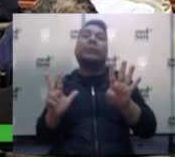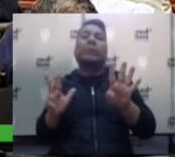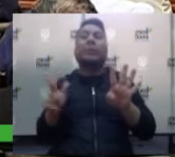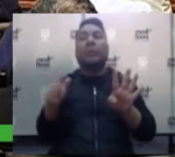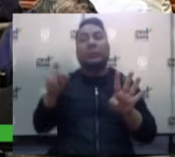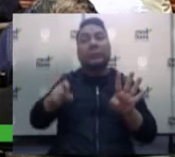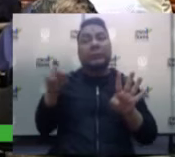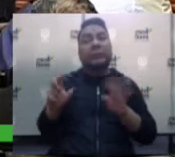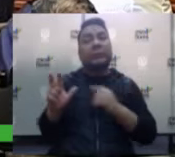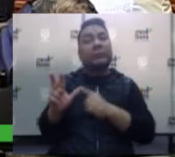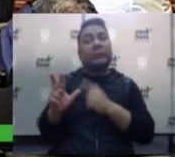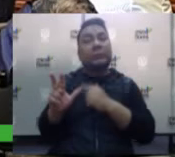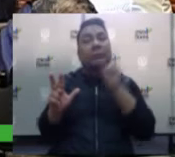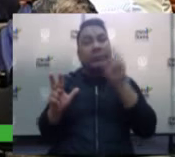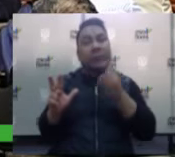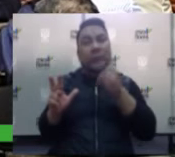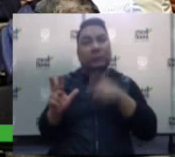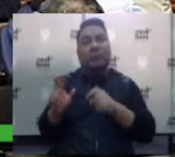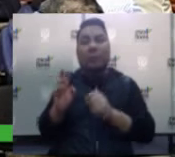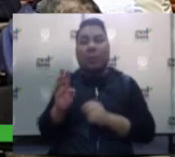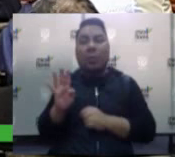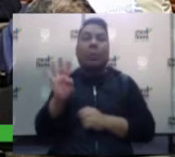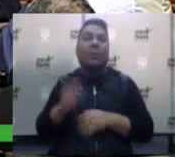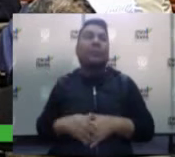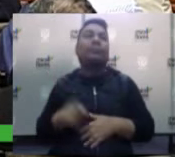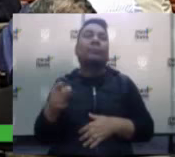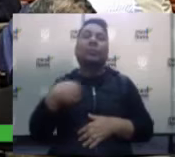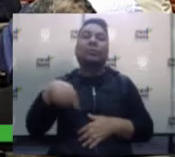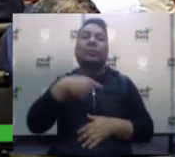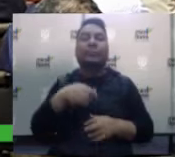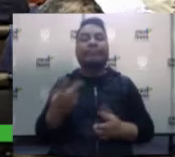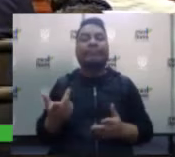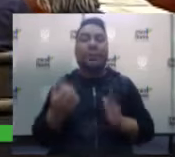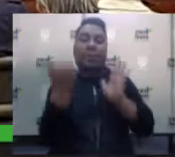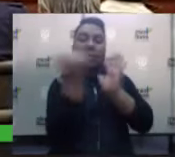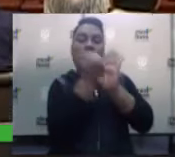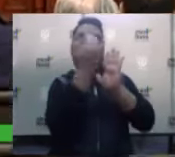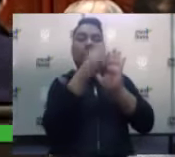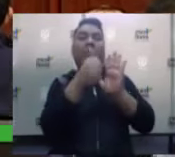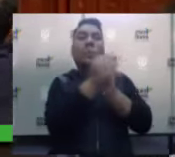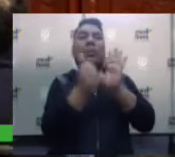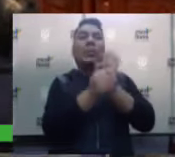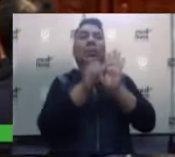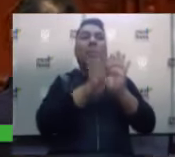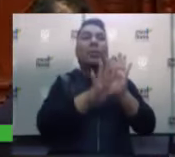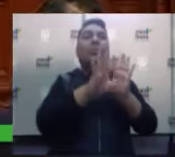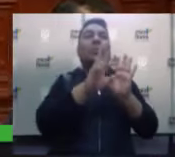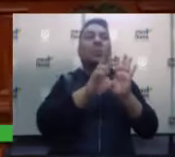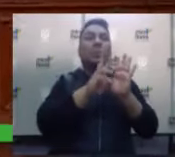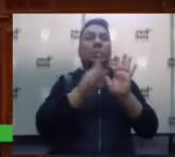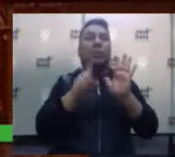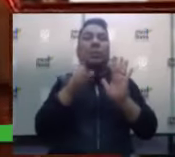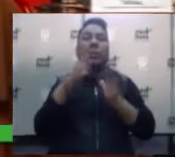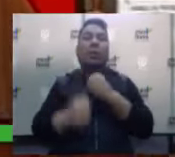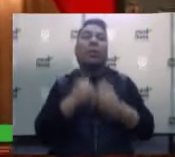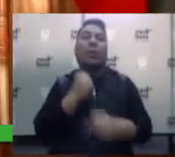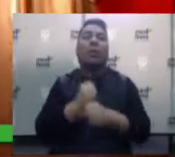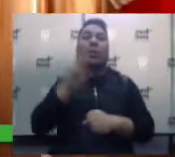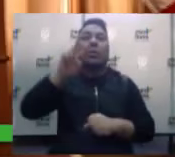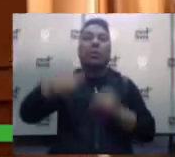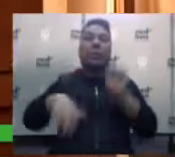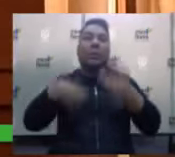poquito. Nosotros, en cumplimiento con la ordenanza 451, que fue emitida en el año